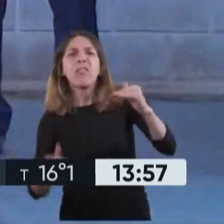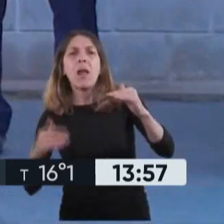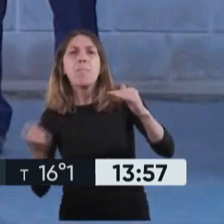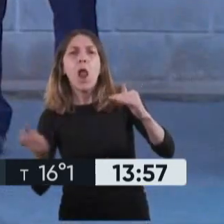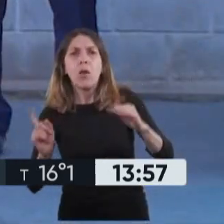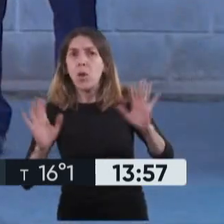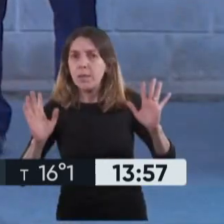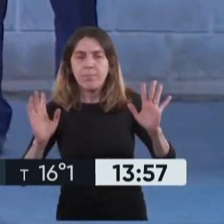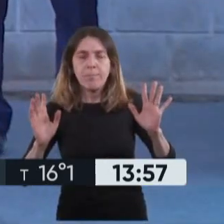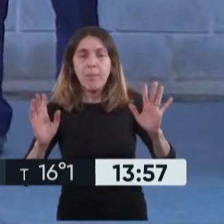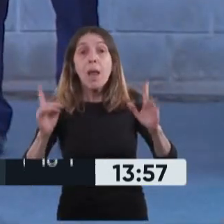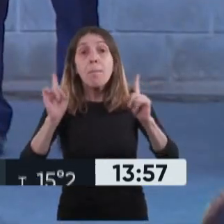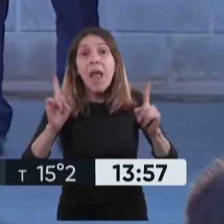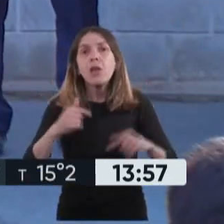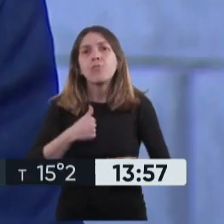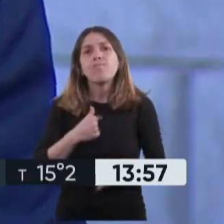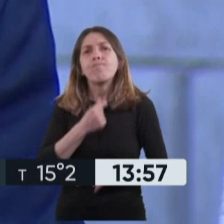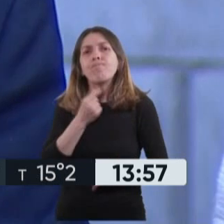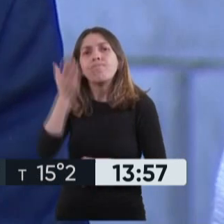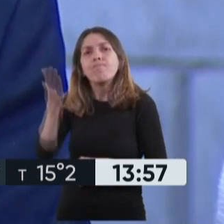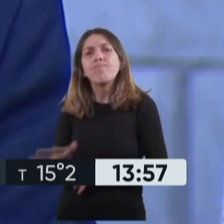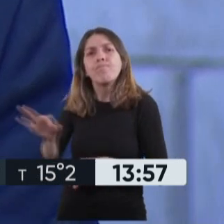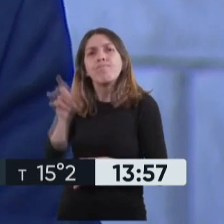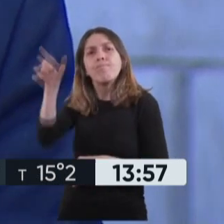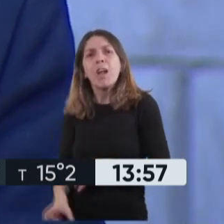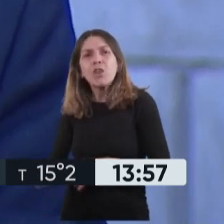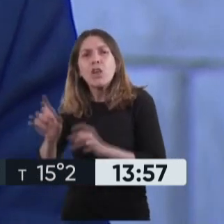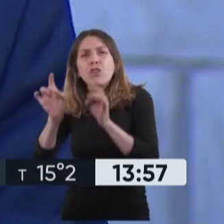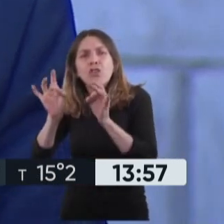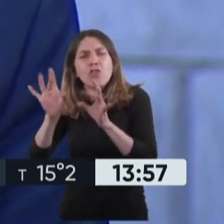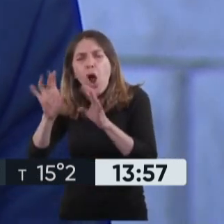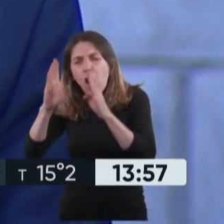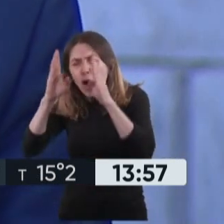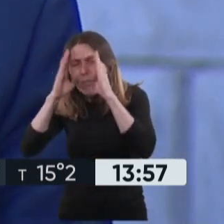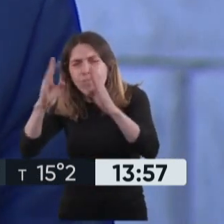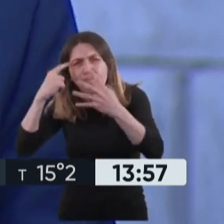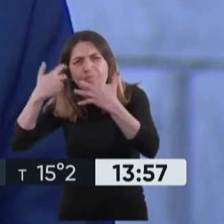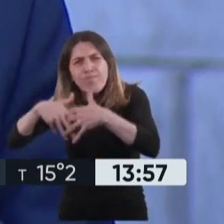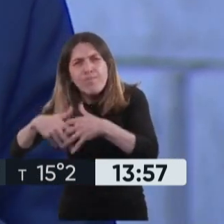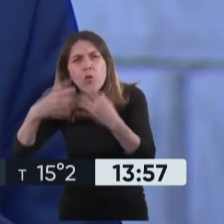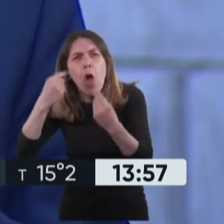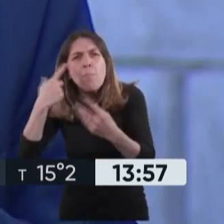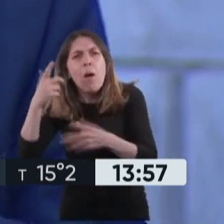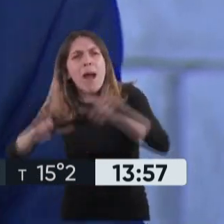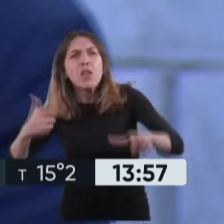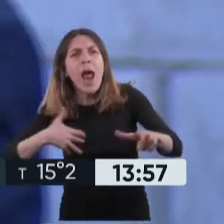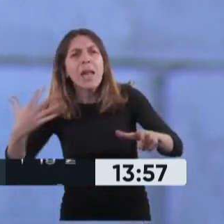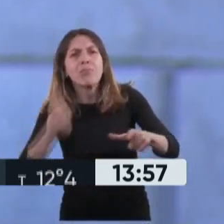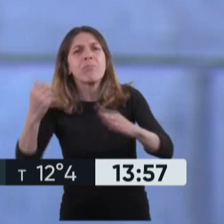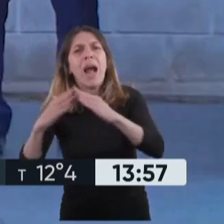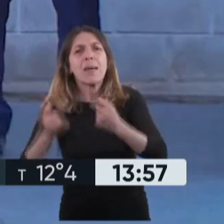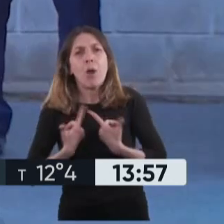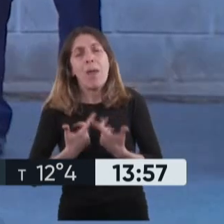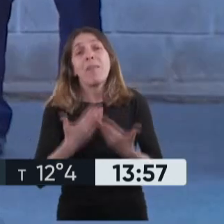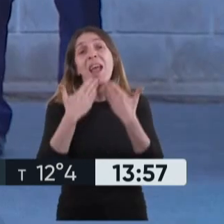quería tener a alguien que piense sólo en la vivienda solo en la vivienda y gracias a dios